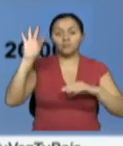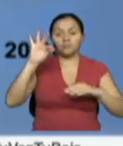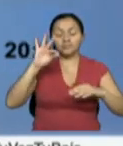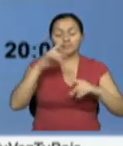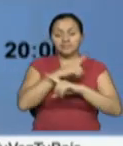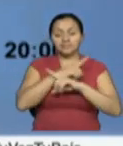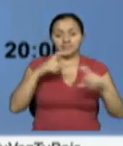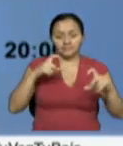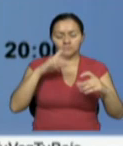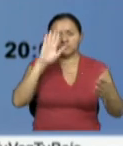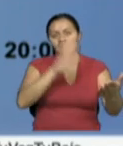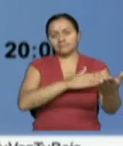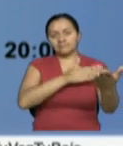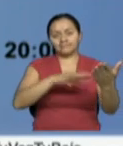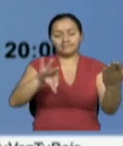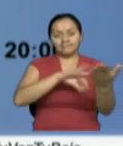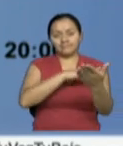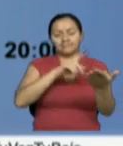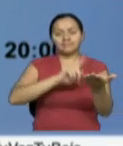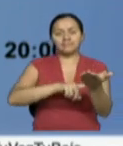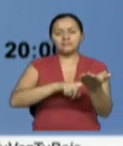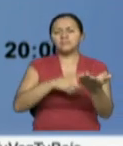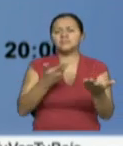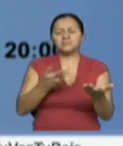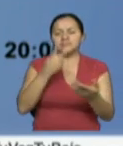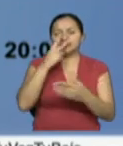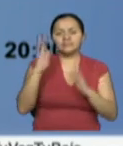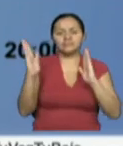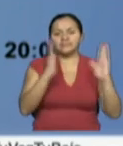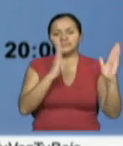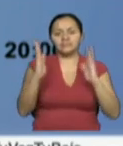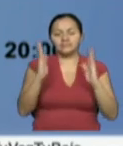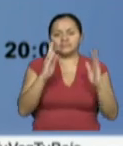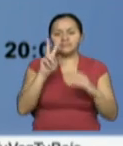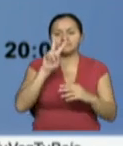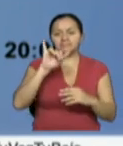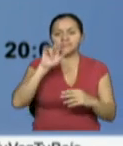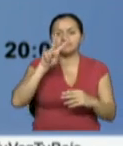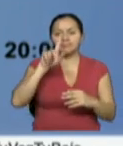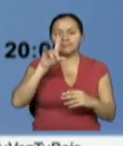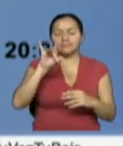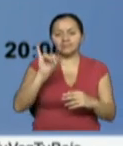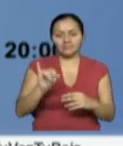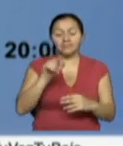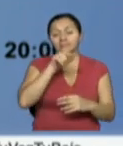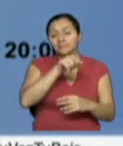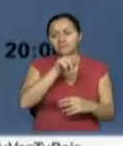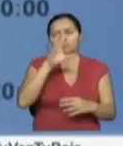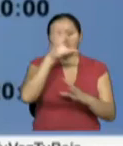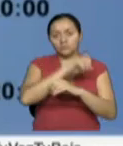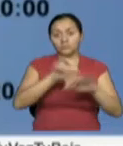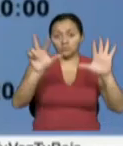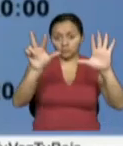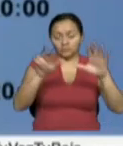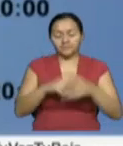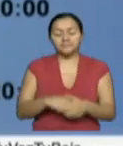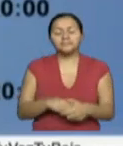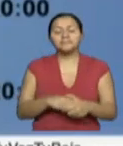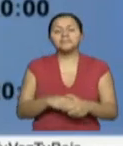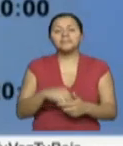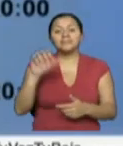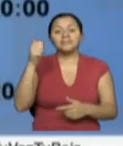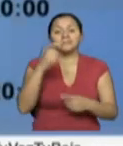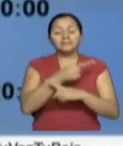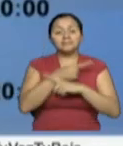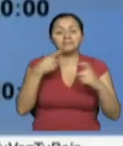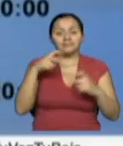la Orquesta Sinfónica interpreta el concierto de temporada Ravel, Vivaldi, Sibelius a las 20 horas. El 10 de marzo el trío